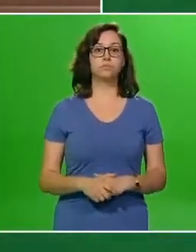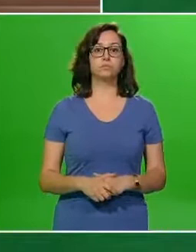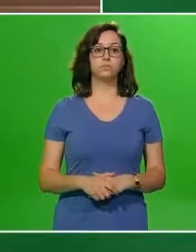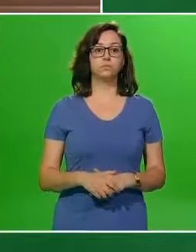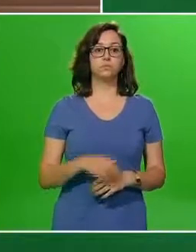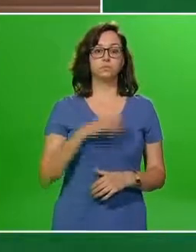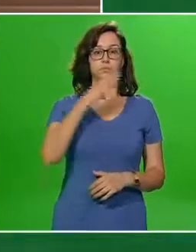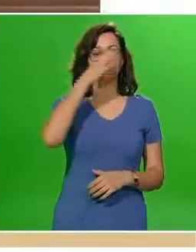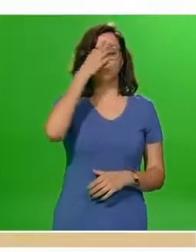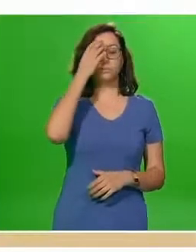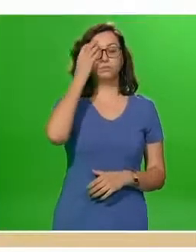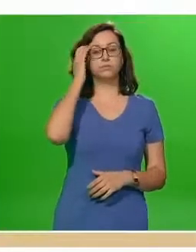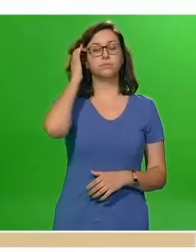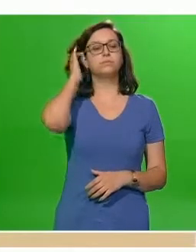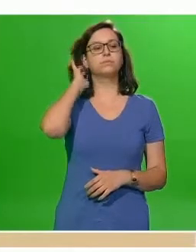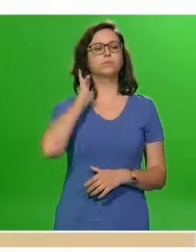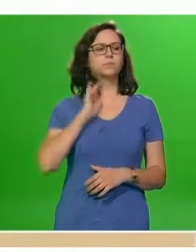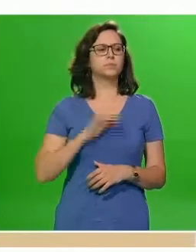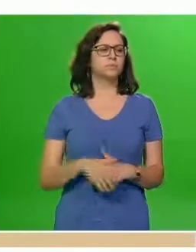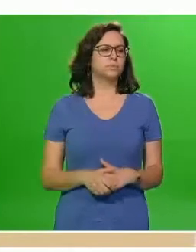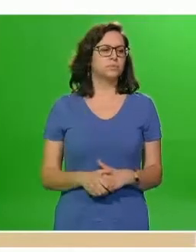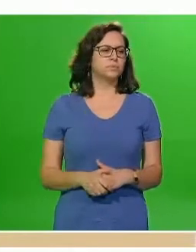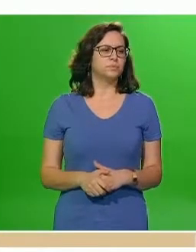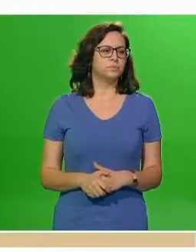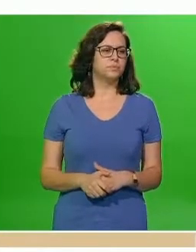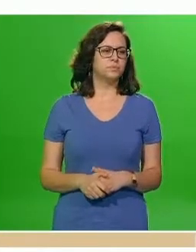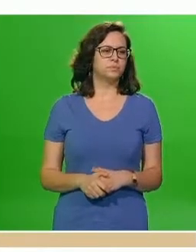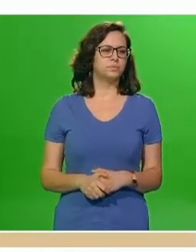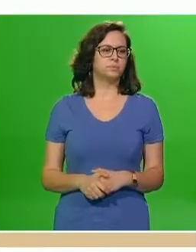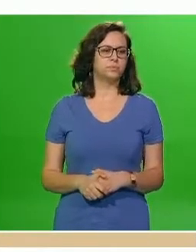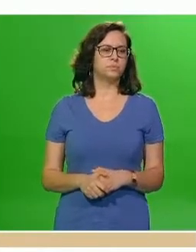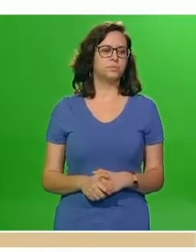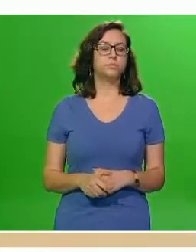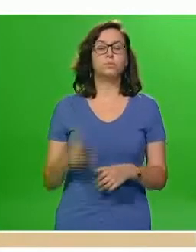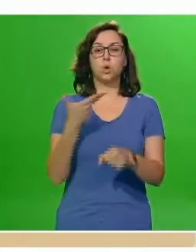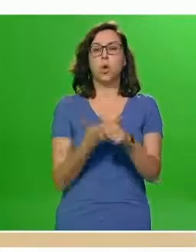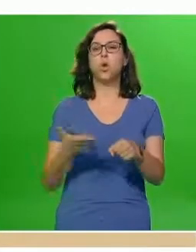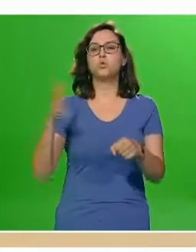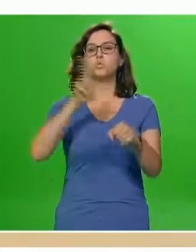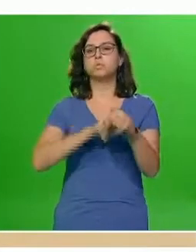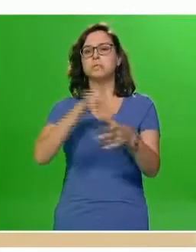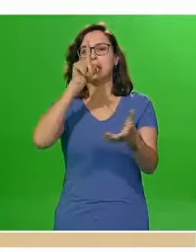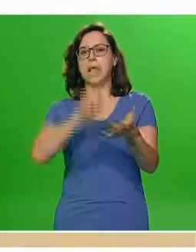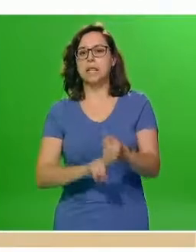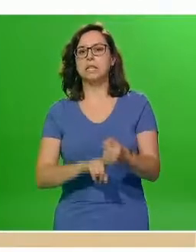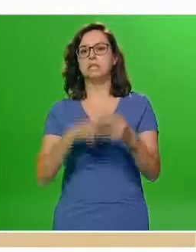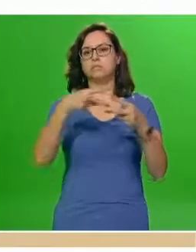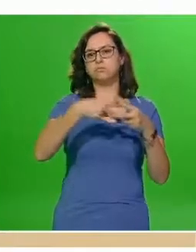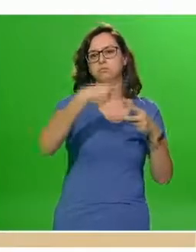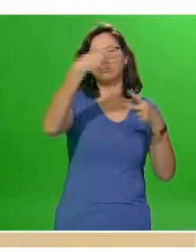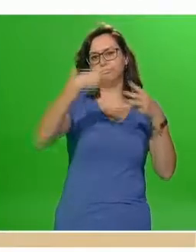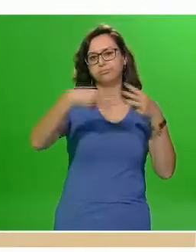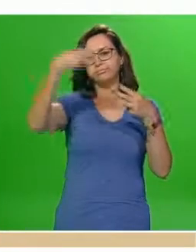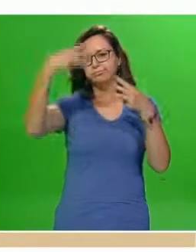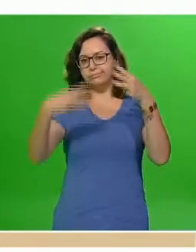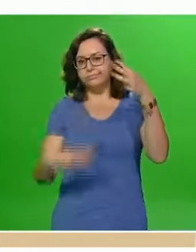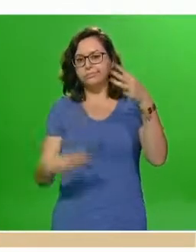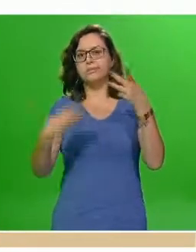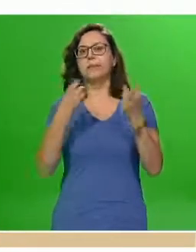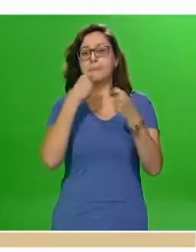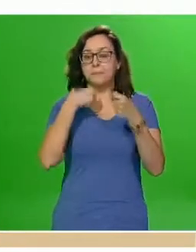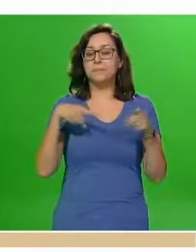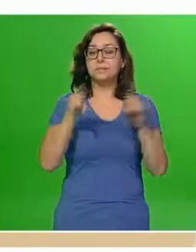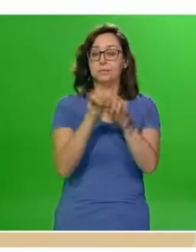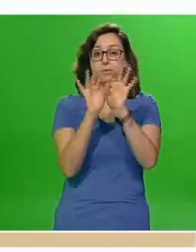Y esta es la curva de hospitalizaciones, muy importante. Es reflejar lo que está pasando en la curva de